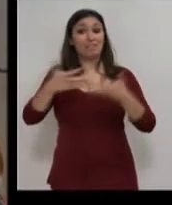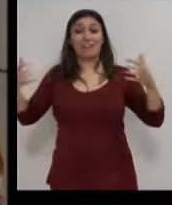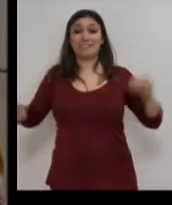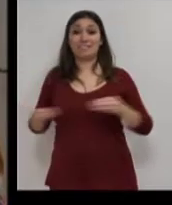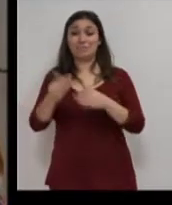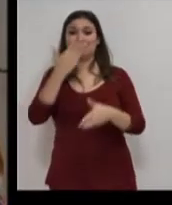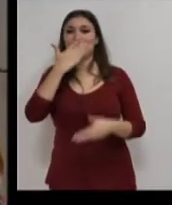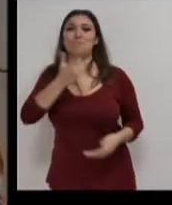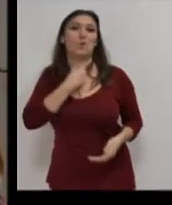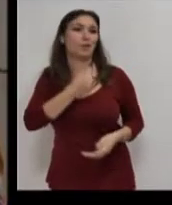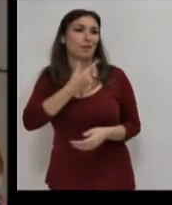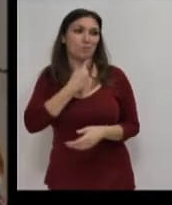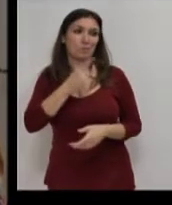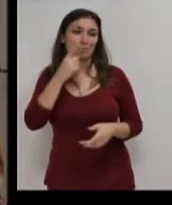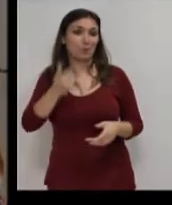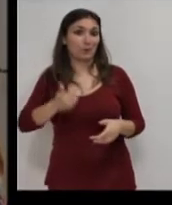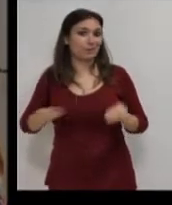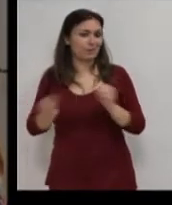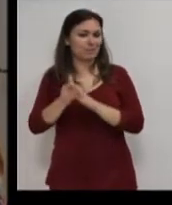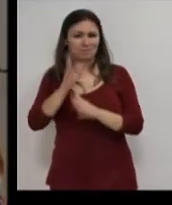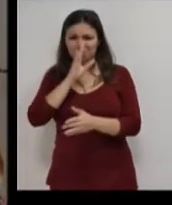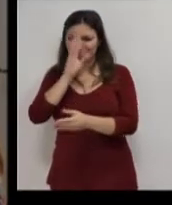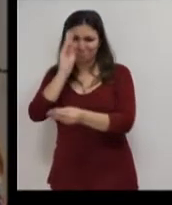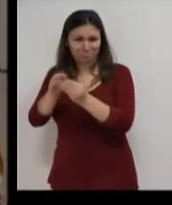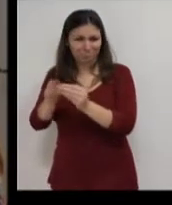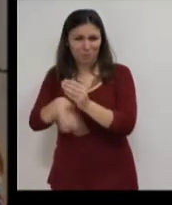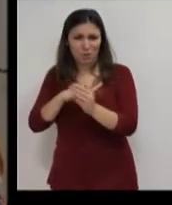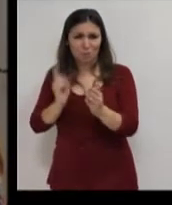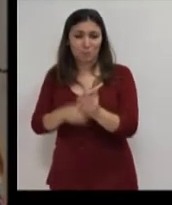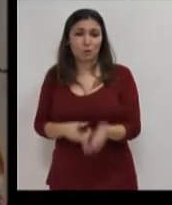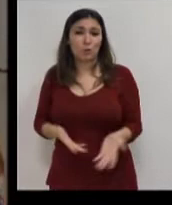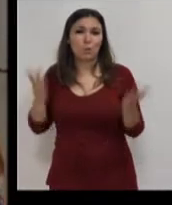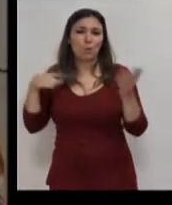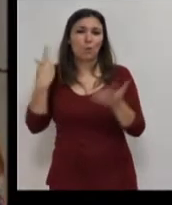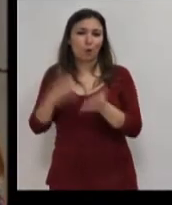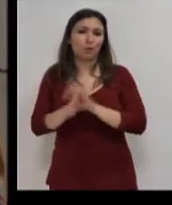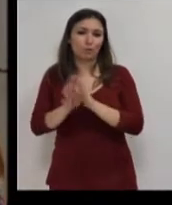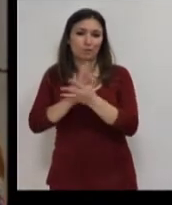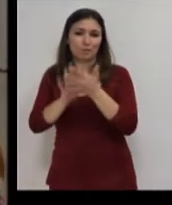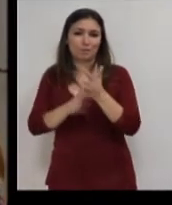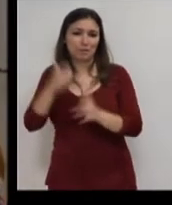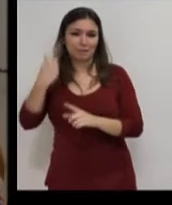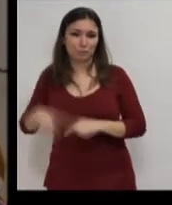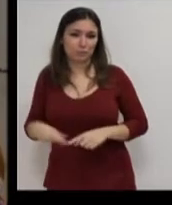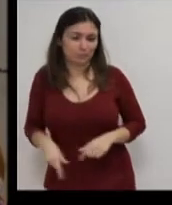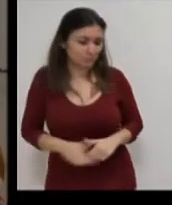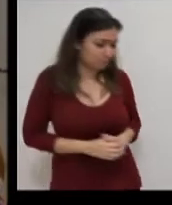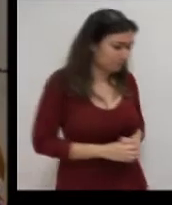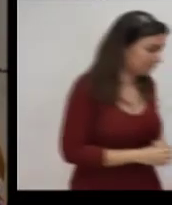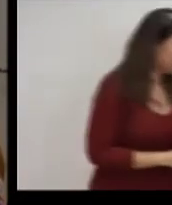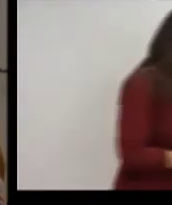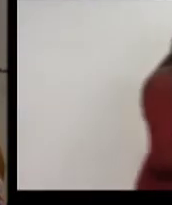para todos los públicos. Tú has dicho justamente esa frase y me ha hecho mucha gracia por la coincidencia, ¿no? Estoy totalmente de acuerdo con eso.